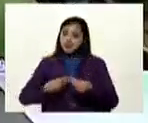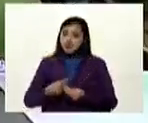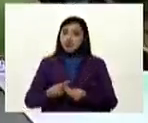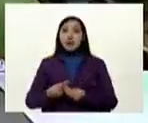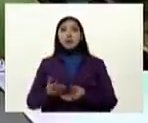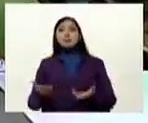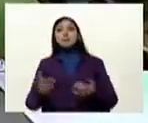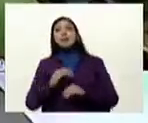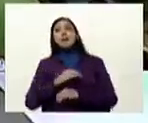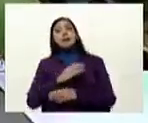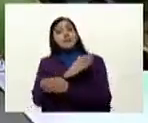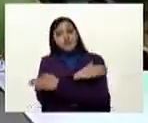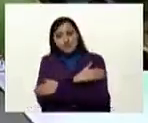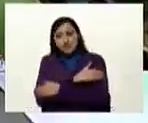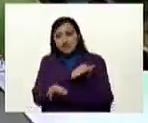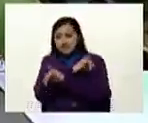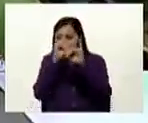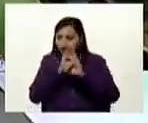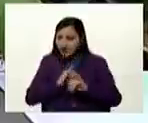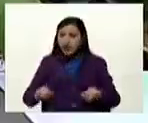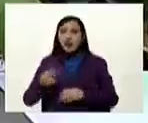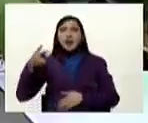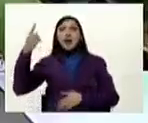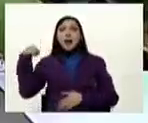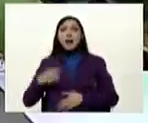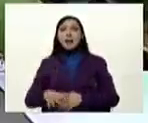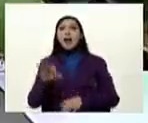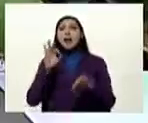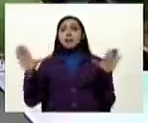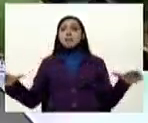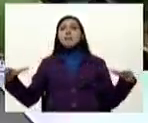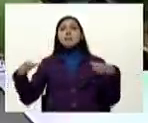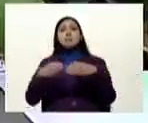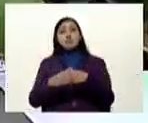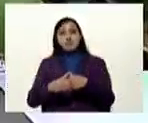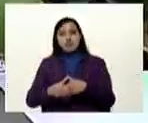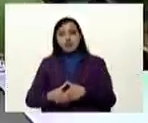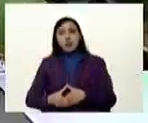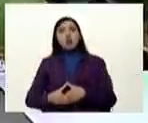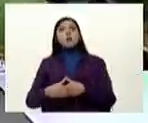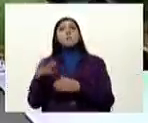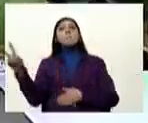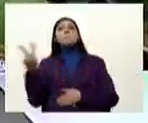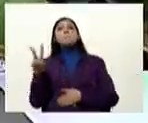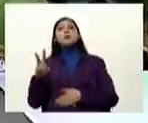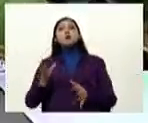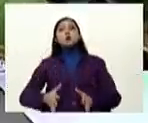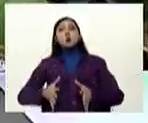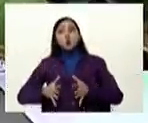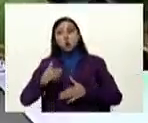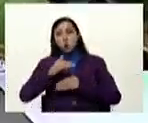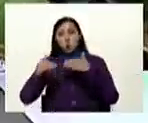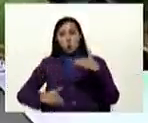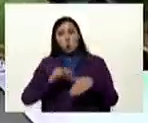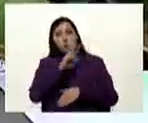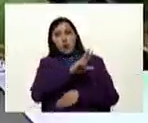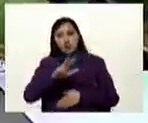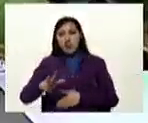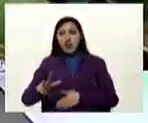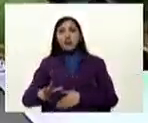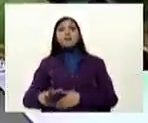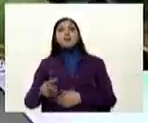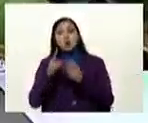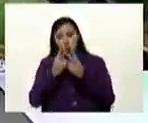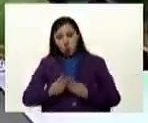¡Qué felicidad la victoria ayer de la Selección Nacional de Béisbol U23, que se coronó